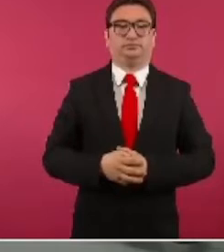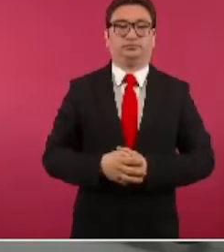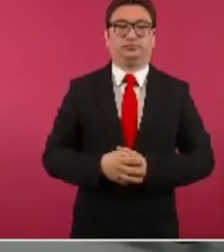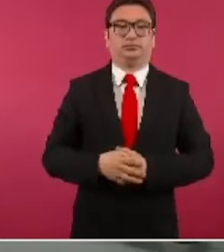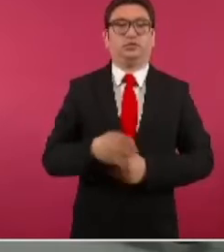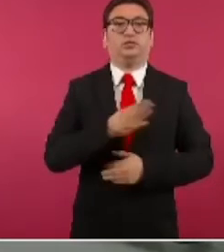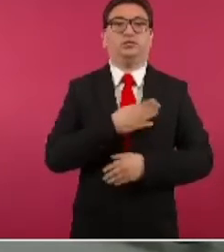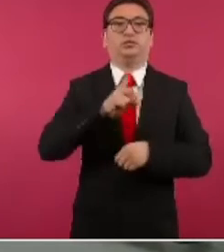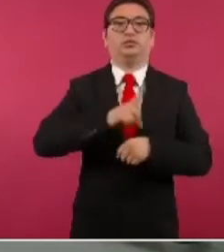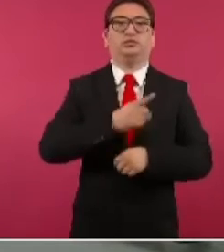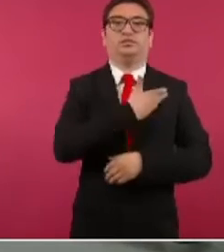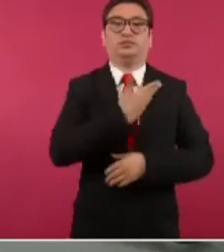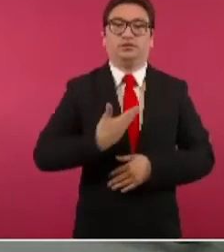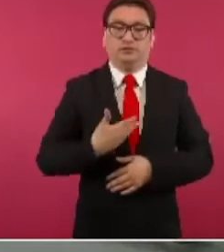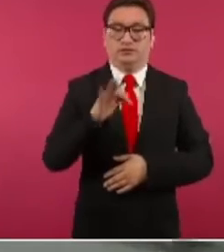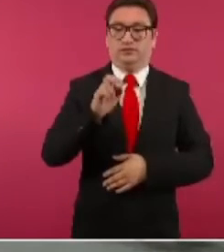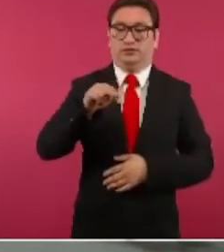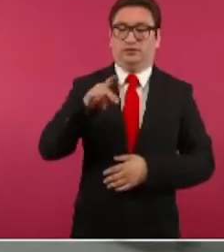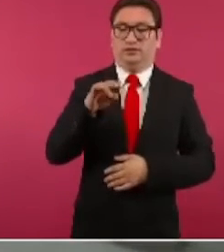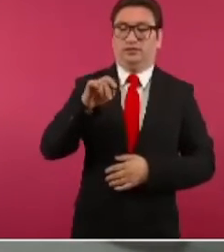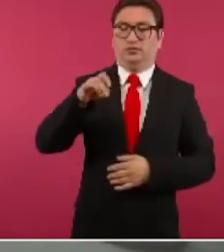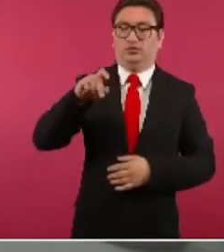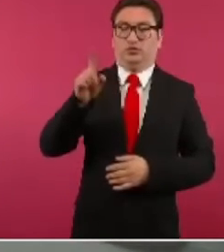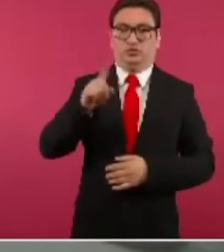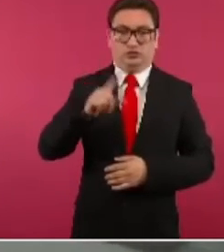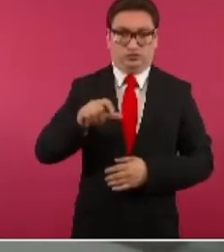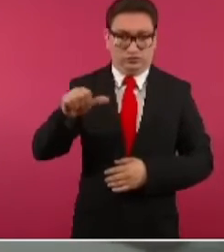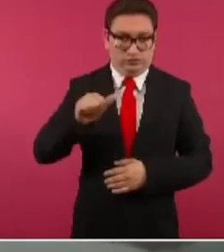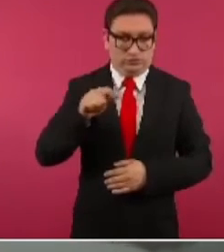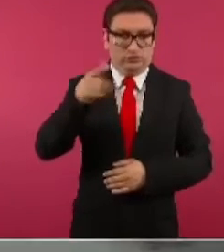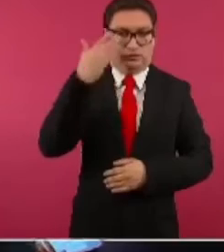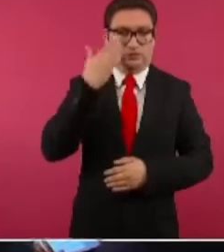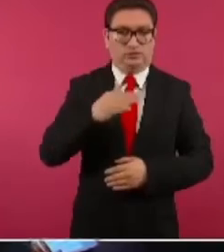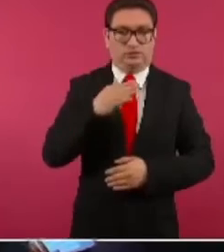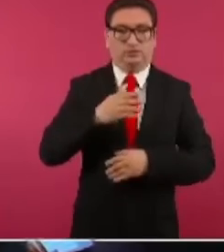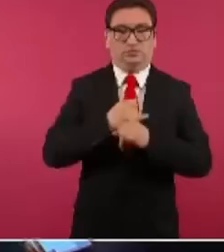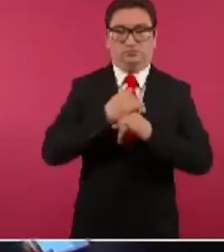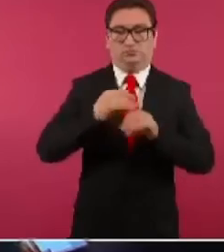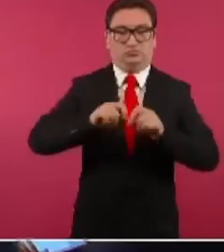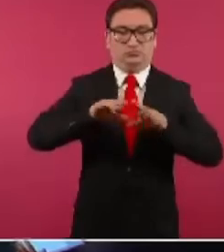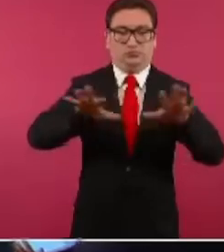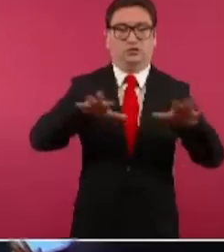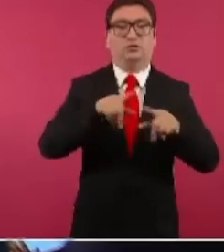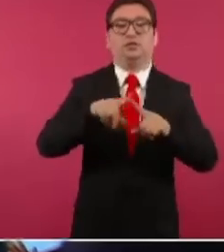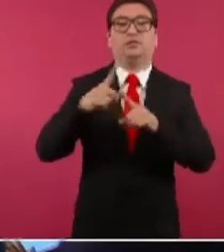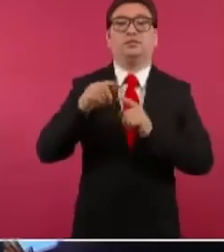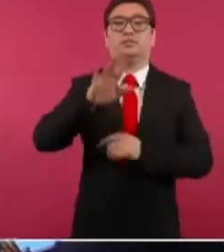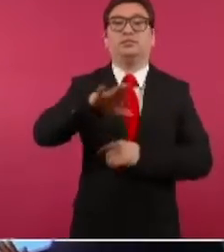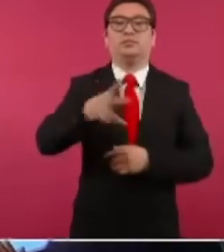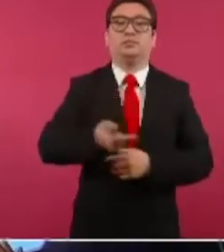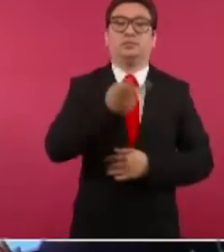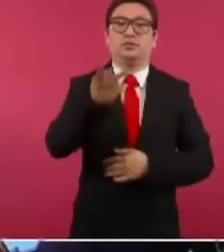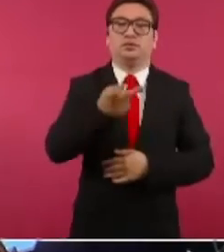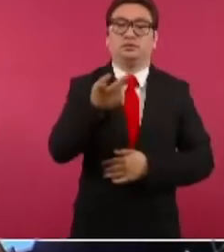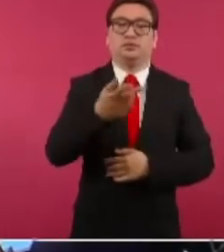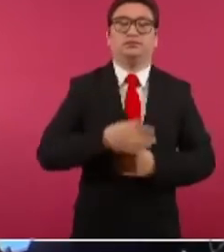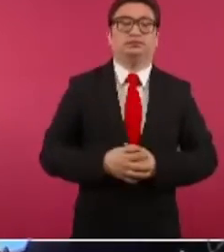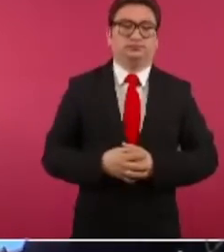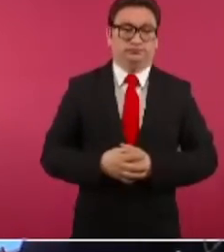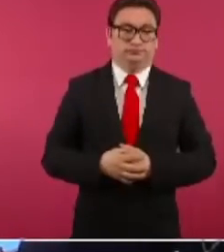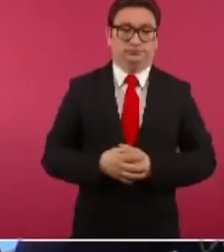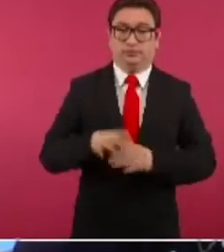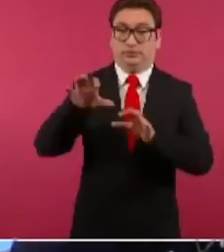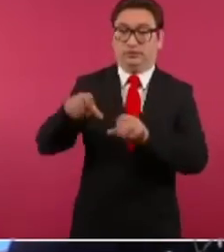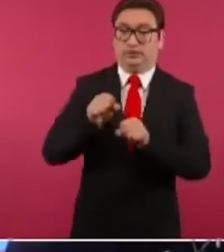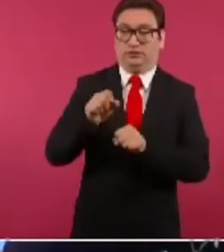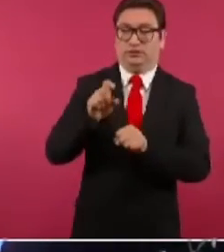Buenos días, presidente. Fernanda Mendoza para El Soberano y Glucosa Atómica en Redes. Presidente, preguntarle sobre la detención del doctor